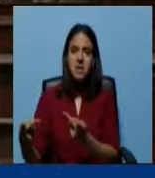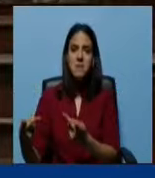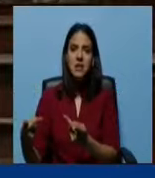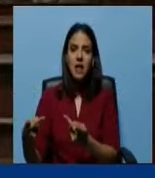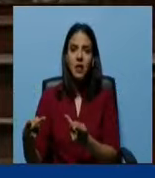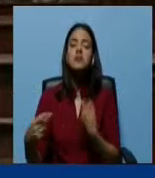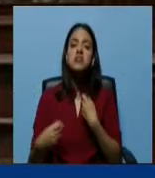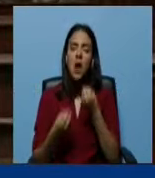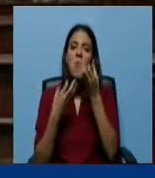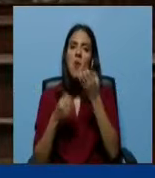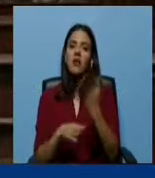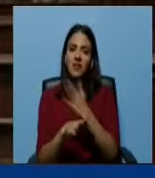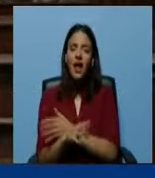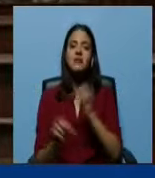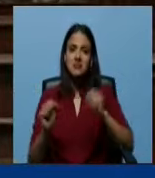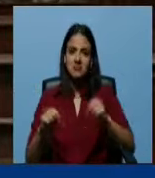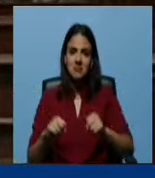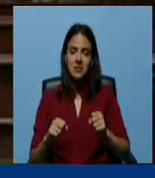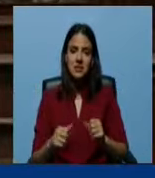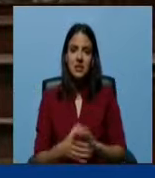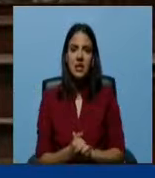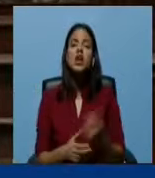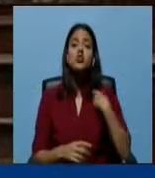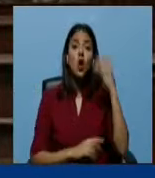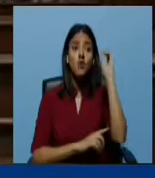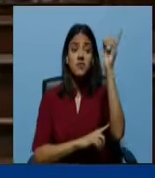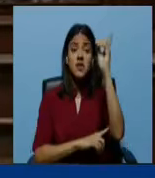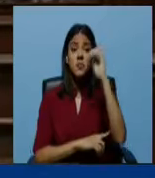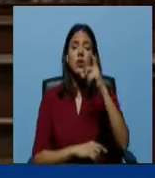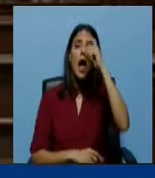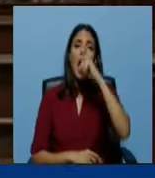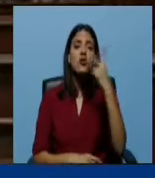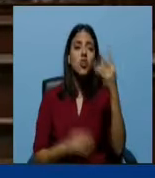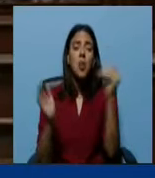Maracaibo. Yo ya era diputado en el año 2000.